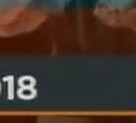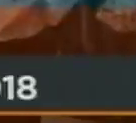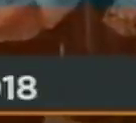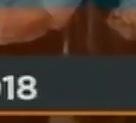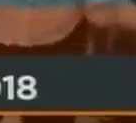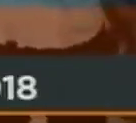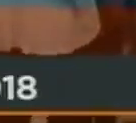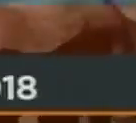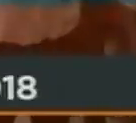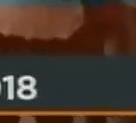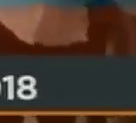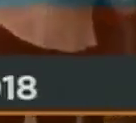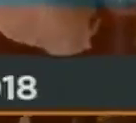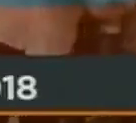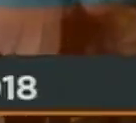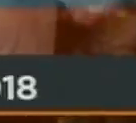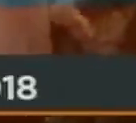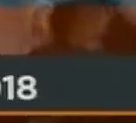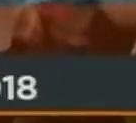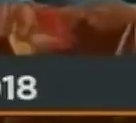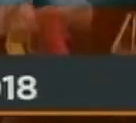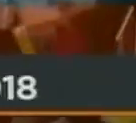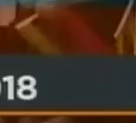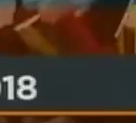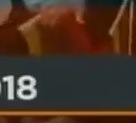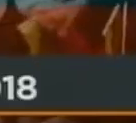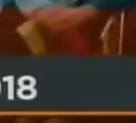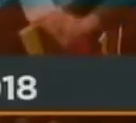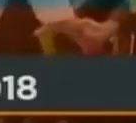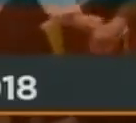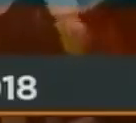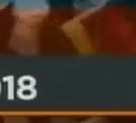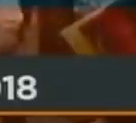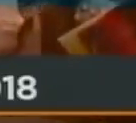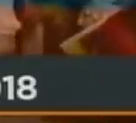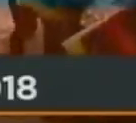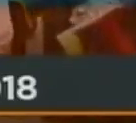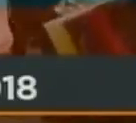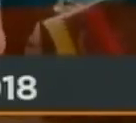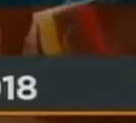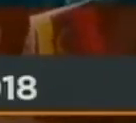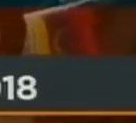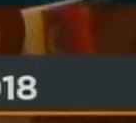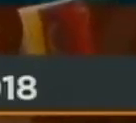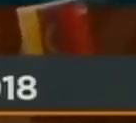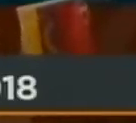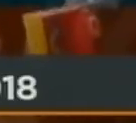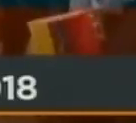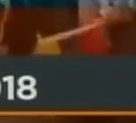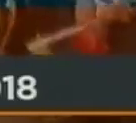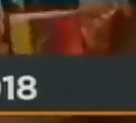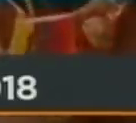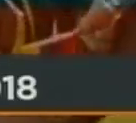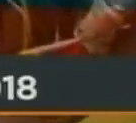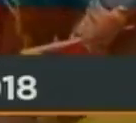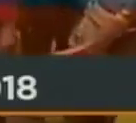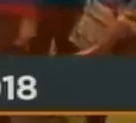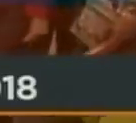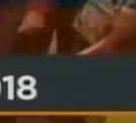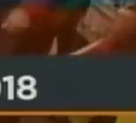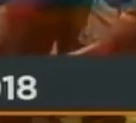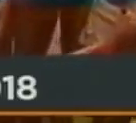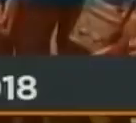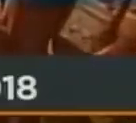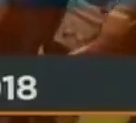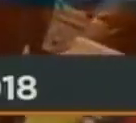los gobiernos de Colombia y España de suspender las elecciones presidenciales en Venezuela, el presidente afirmó que el evento electoral se realizará porque